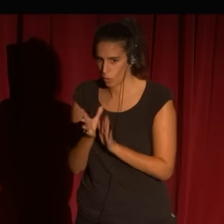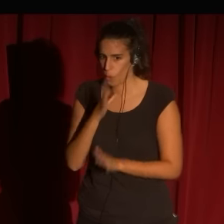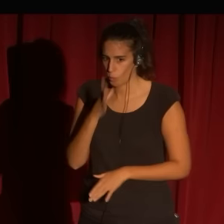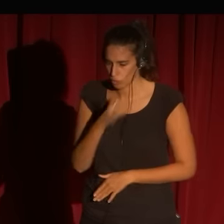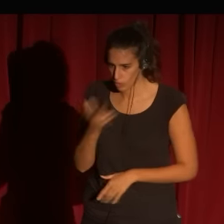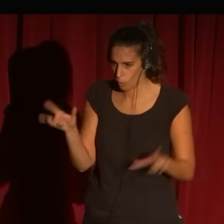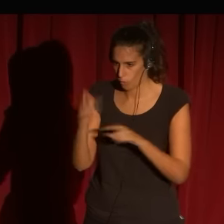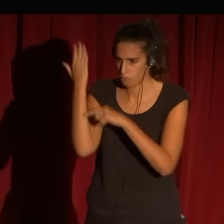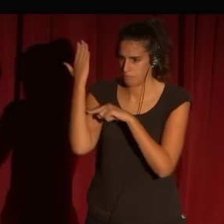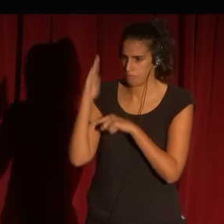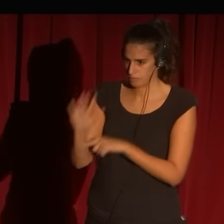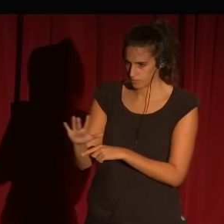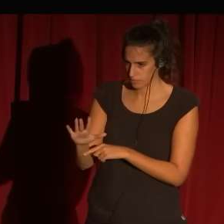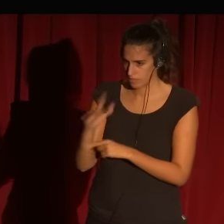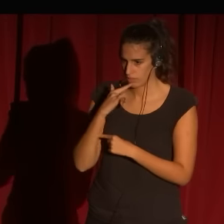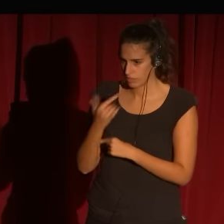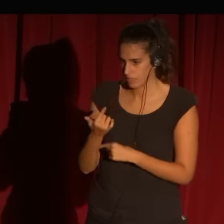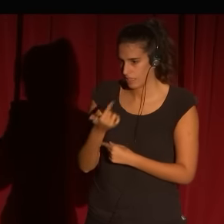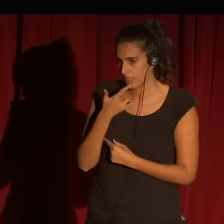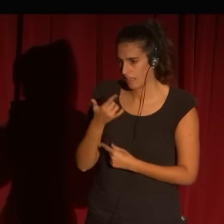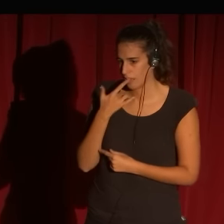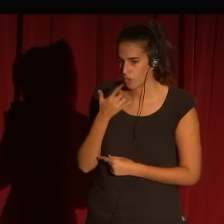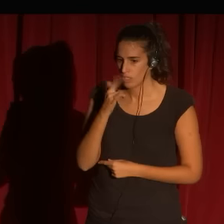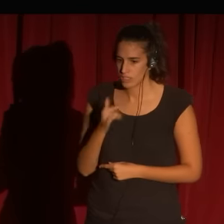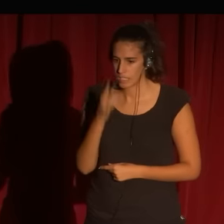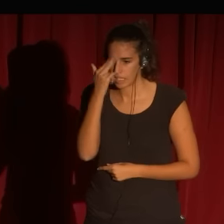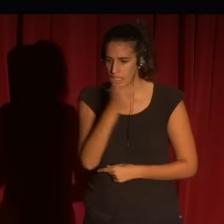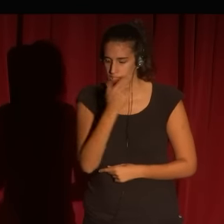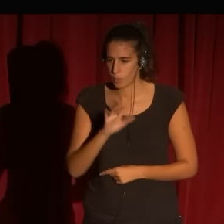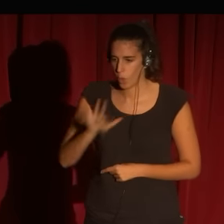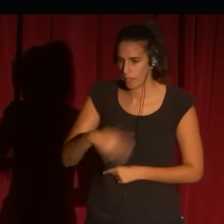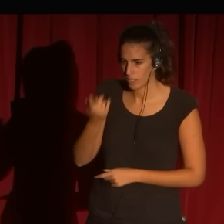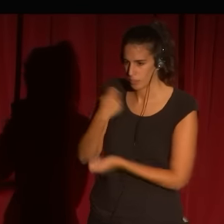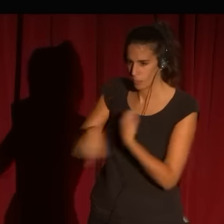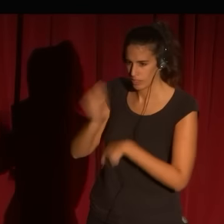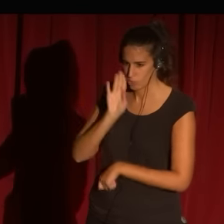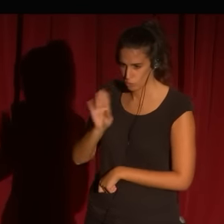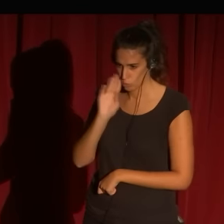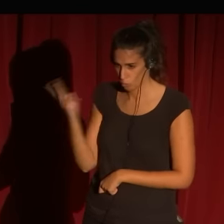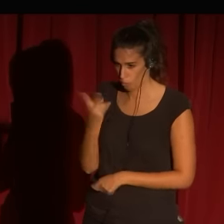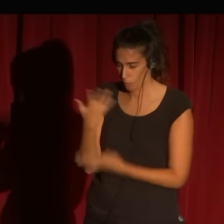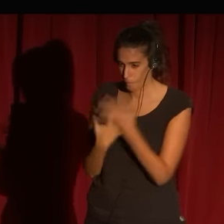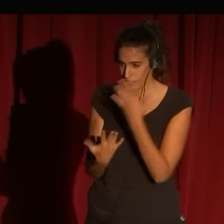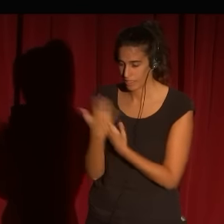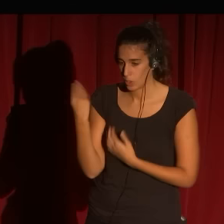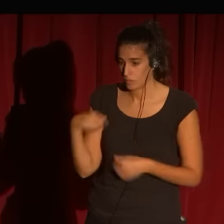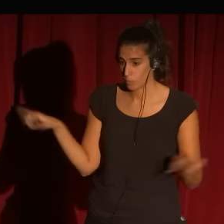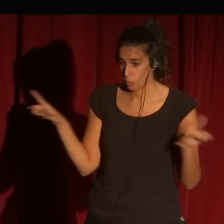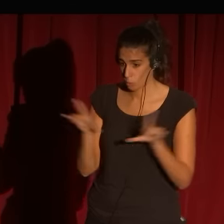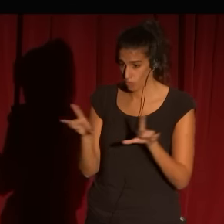es lo que se está censurando contrastando aquí caridad cristiana y exceso pero en cualquier caso eh Lo que más me interesa es esta idea de